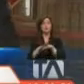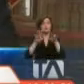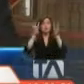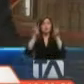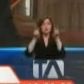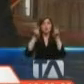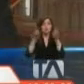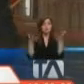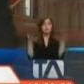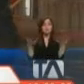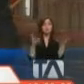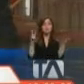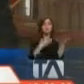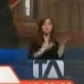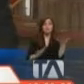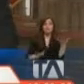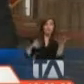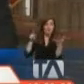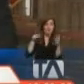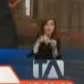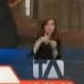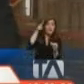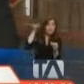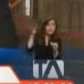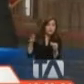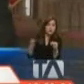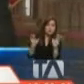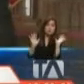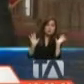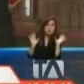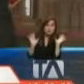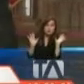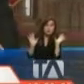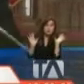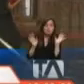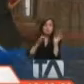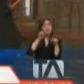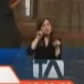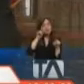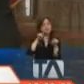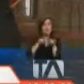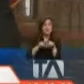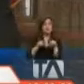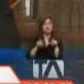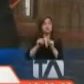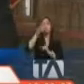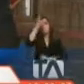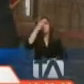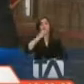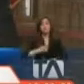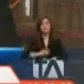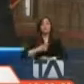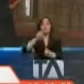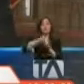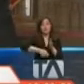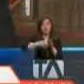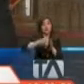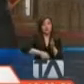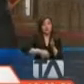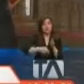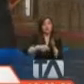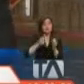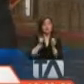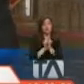denominado paso acostado del vicepresidente de la República, acaso coincida con la decisión del juez Miguel